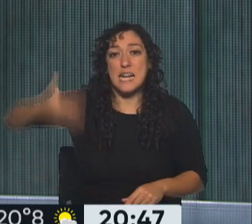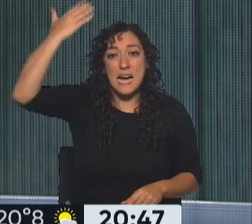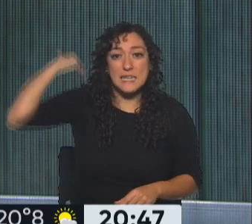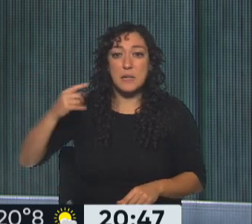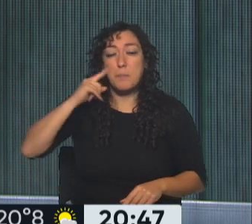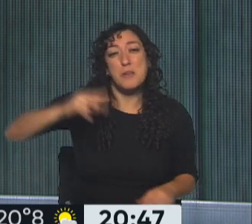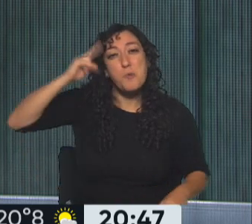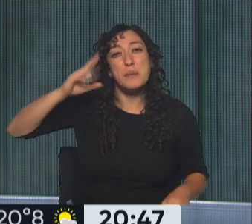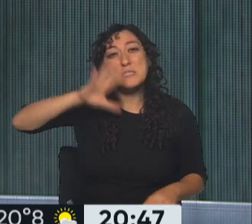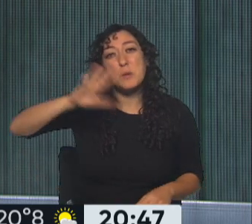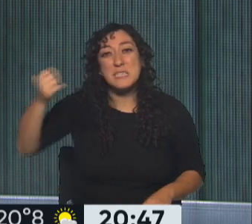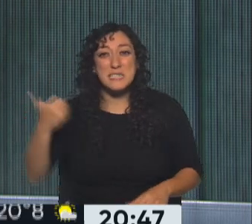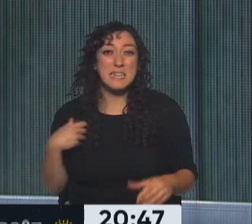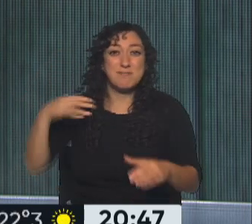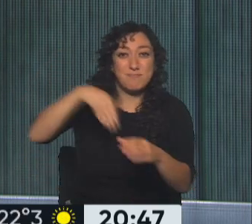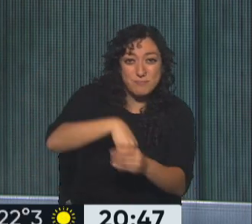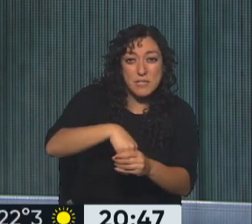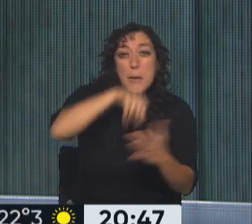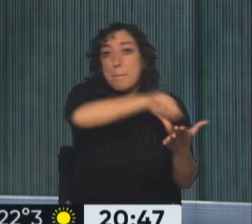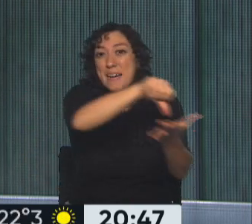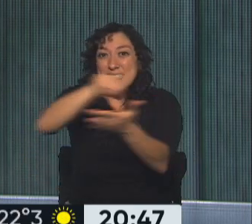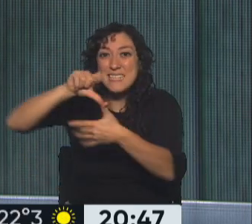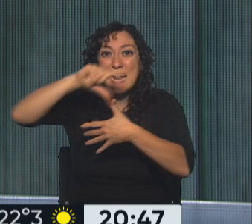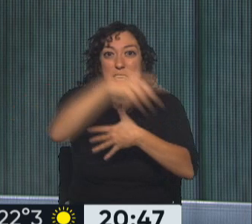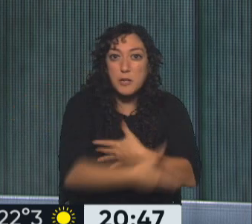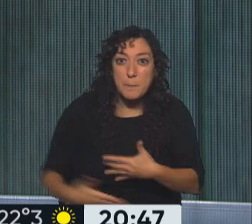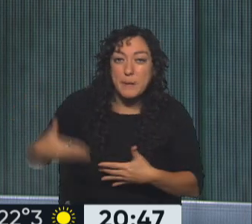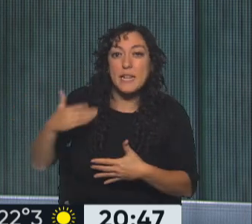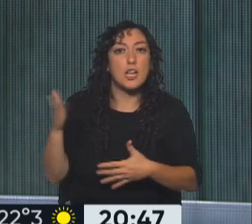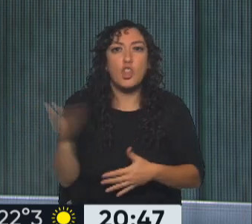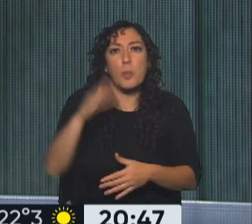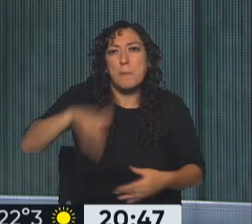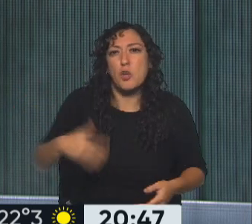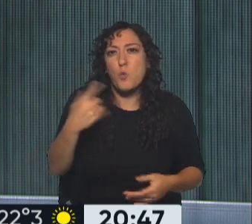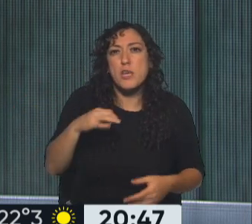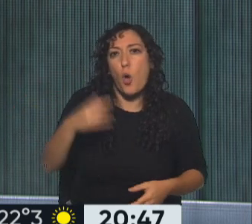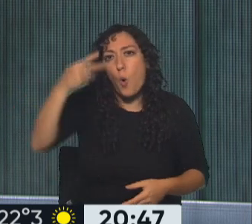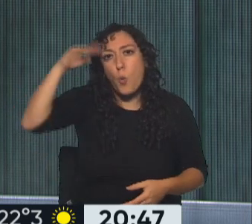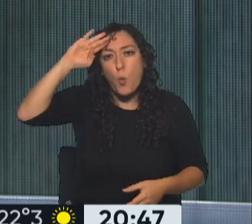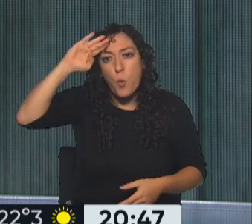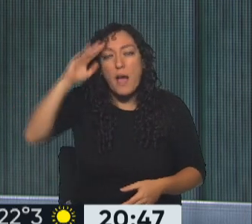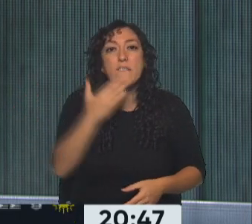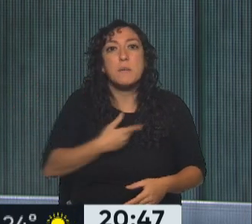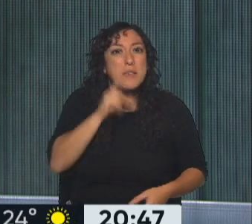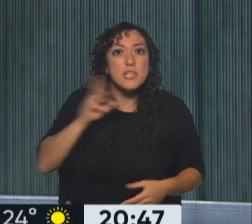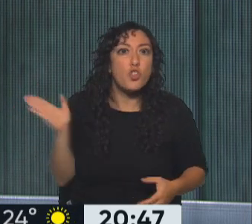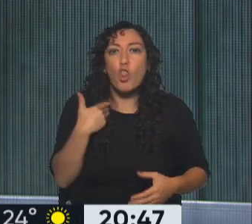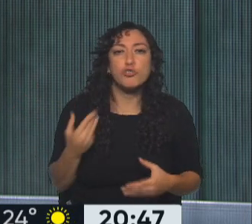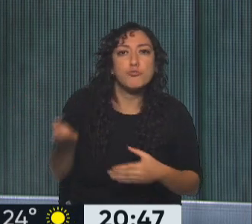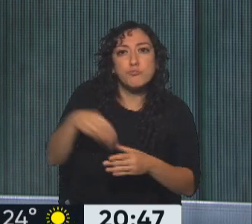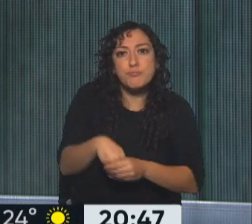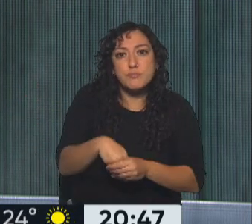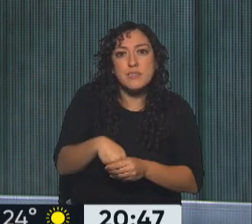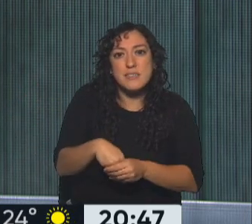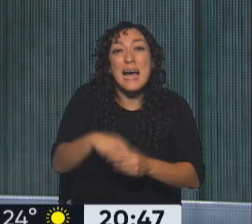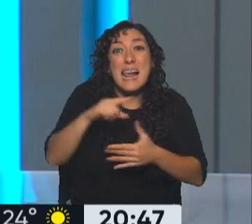entró en 1956, y que todos los países de América Latina, menos Cuba, están en el Fondo Monetario Internacional. Que todos los países